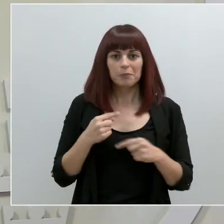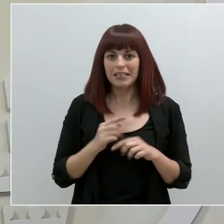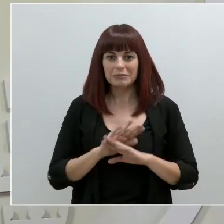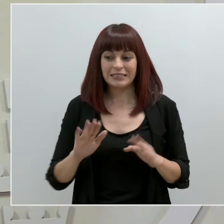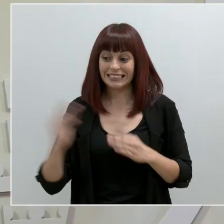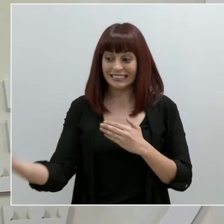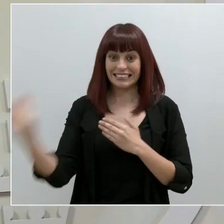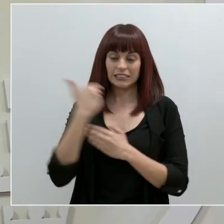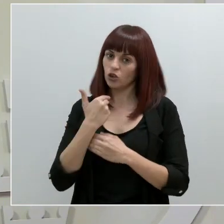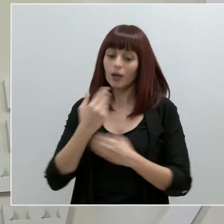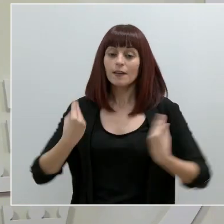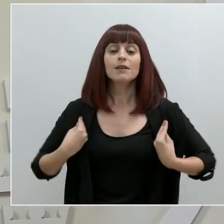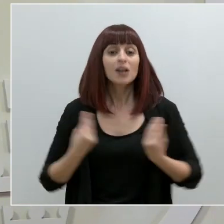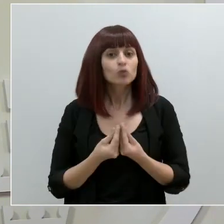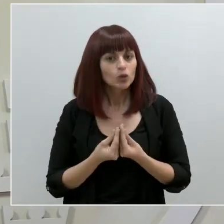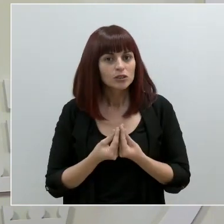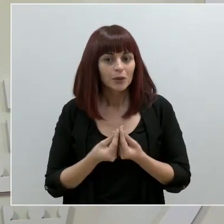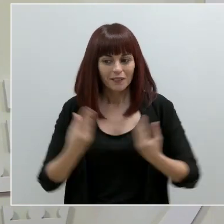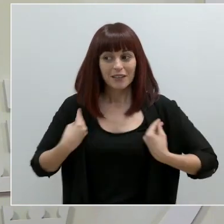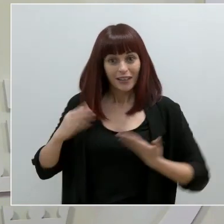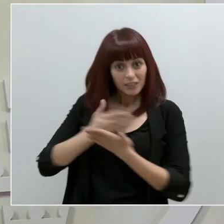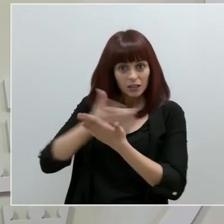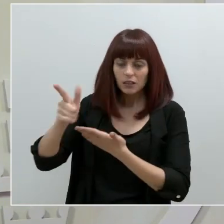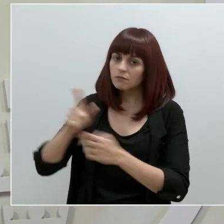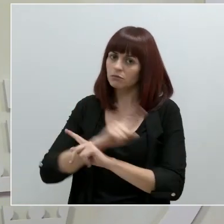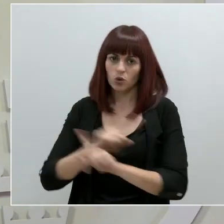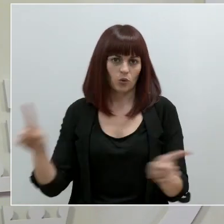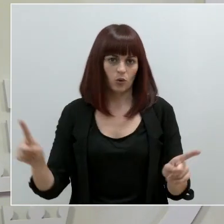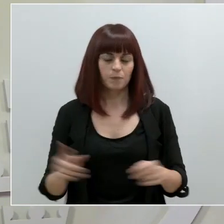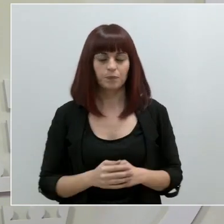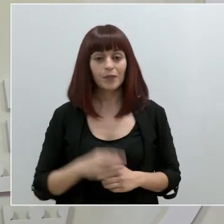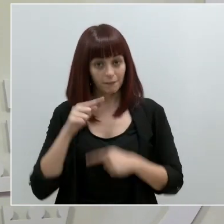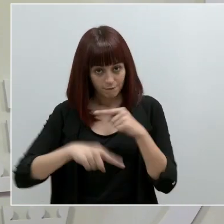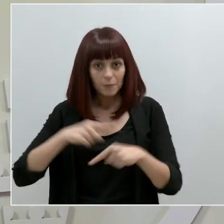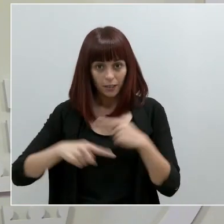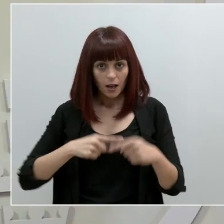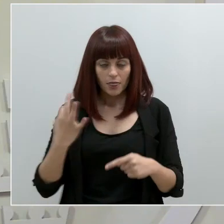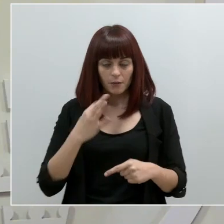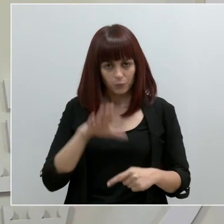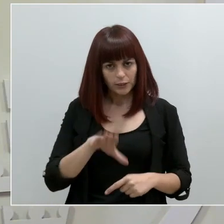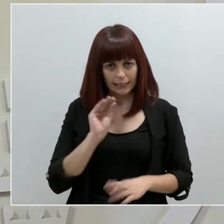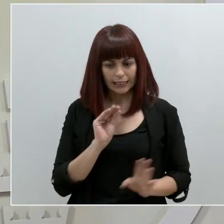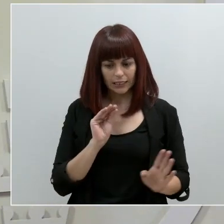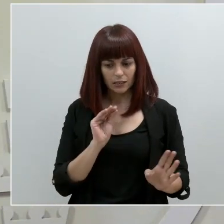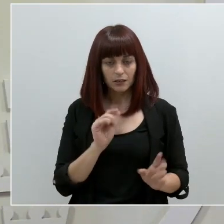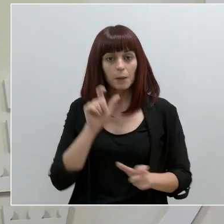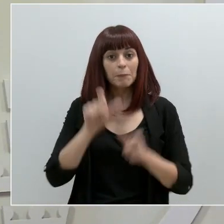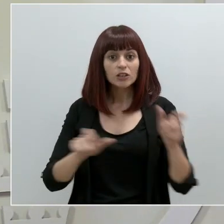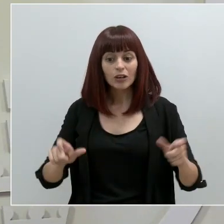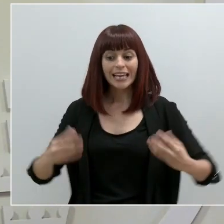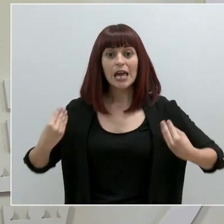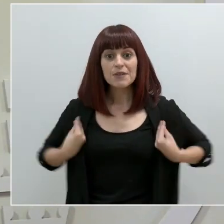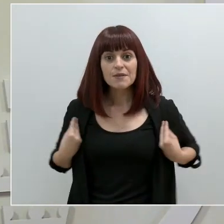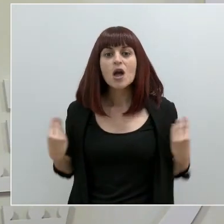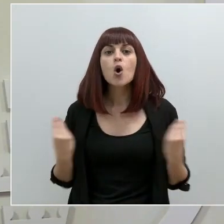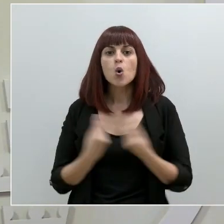familiar conviviente exclusivamente. Y por unidad familiar tenemos que entender claramente personas que viven en